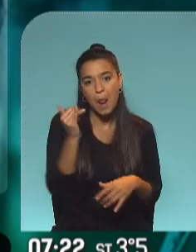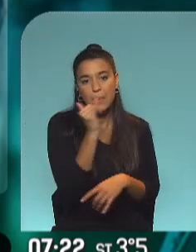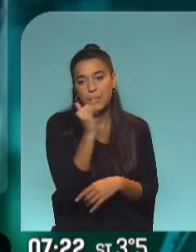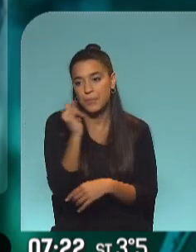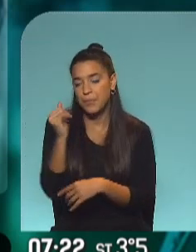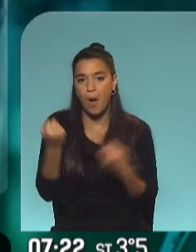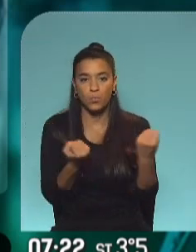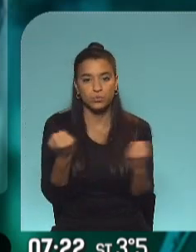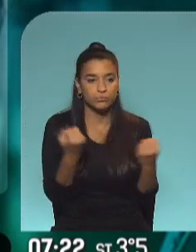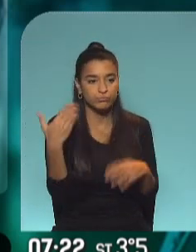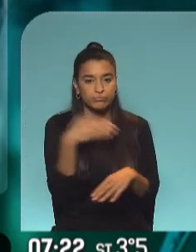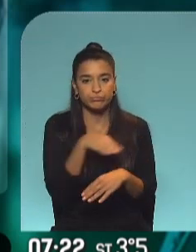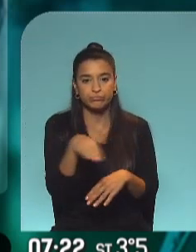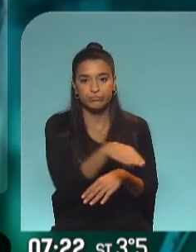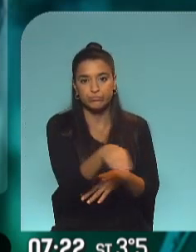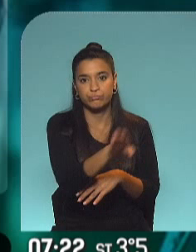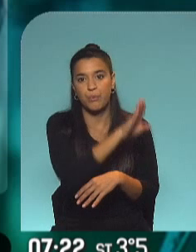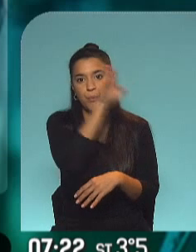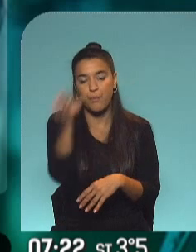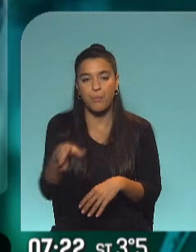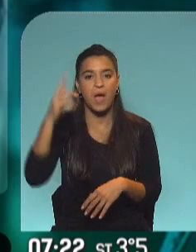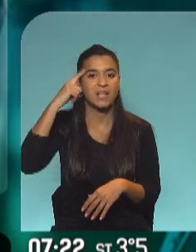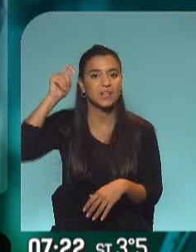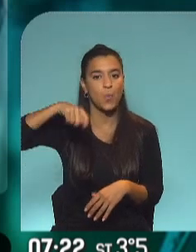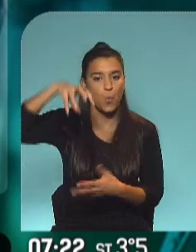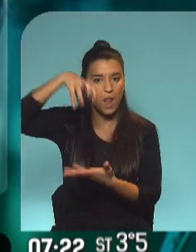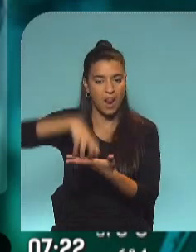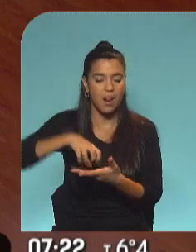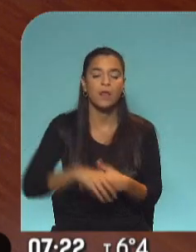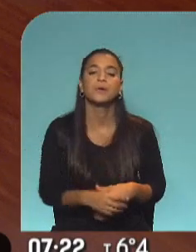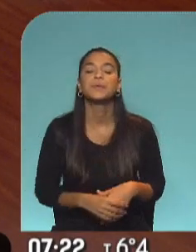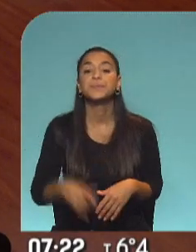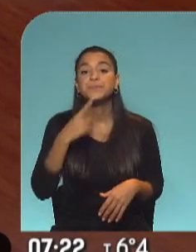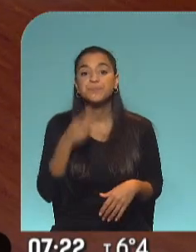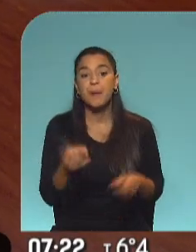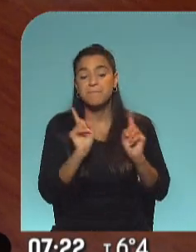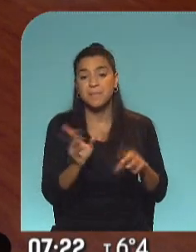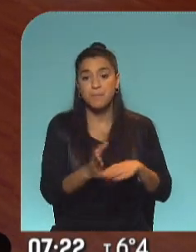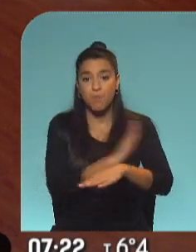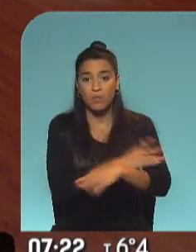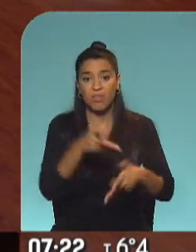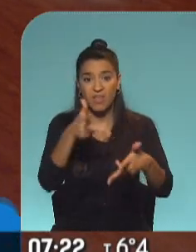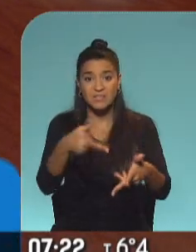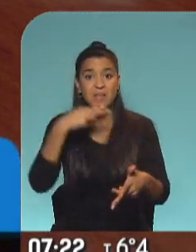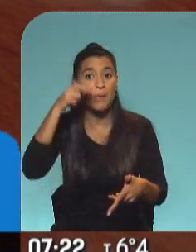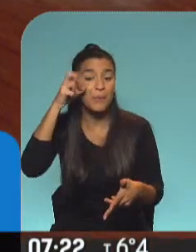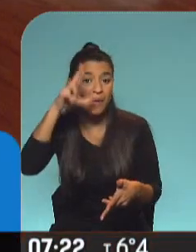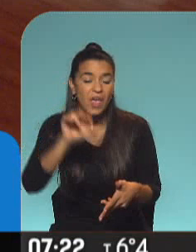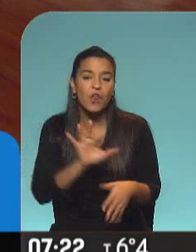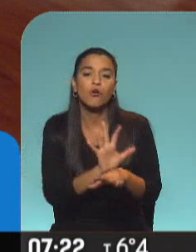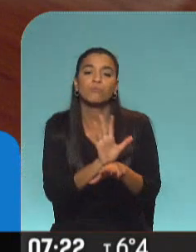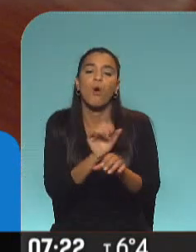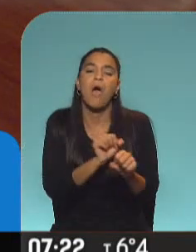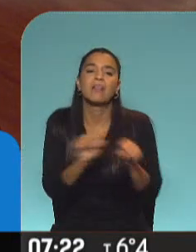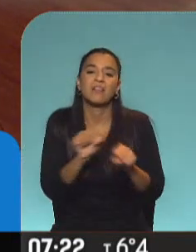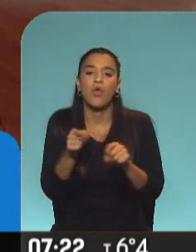vehículo hacia el tribunal de Villena. Néstor. Ahí, a propósito de esto que comentaba Vero recién, de este supuesto